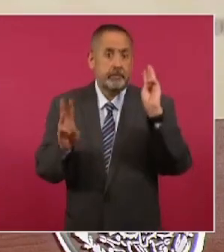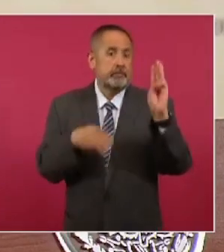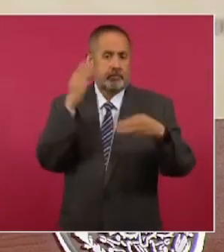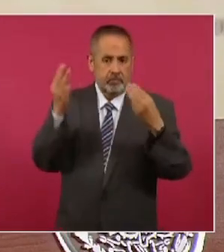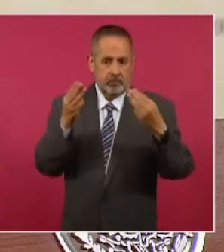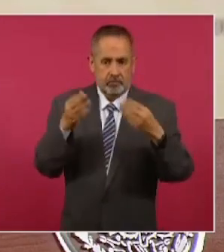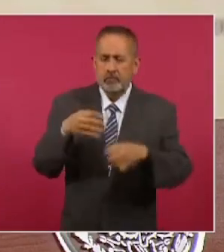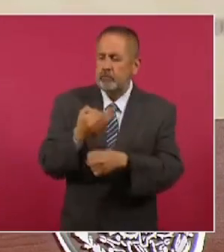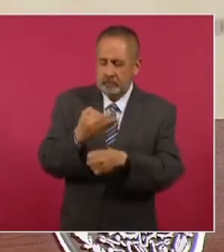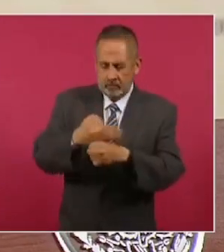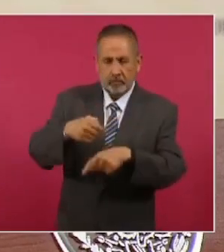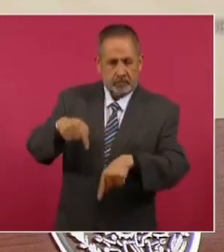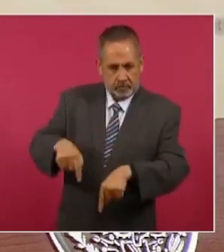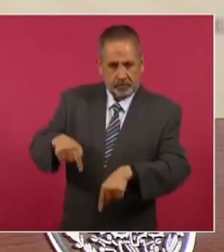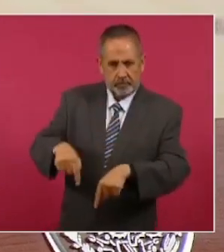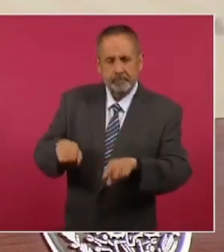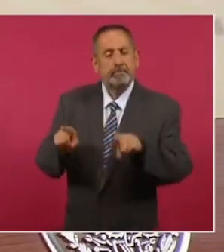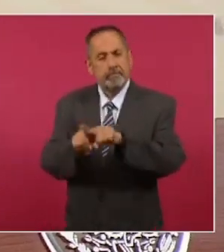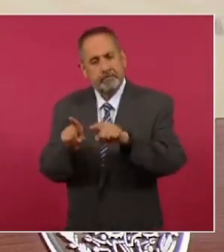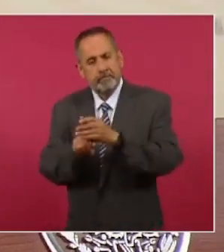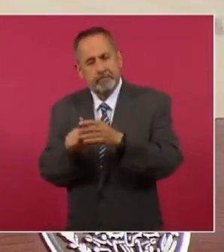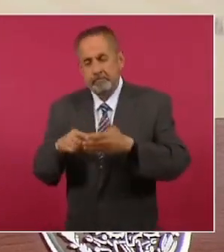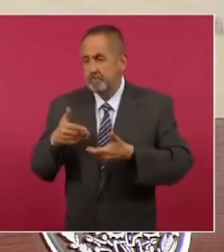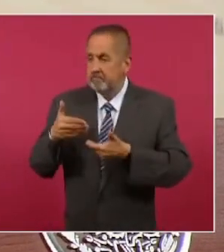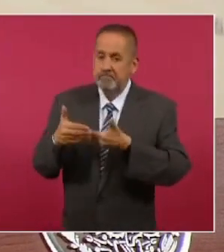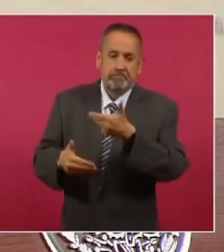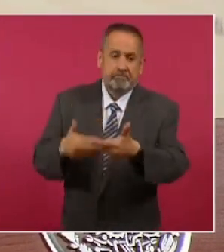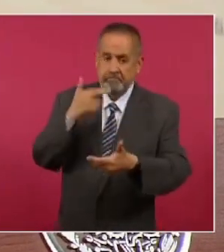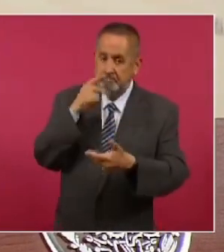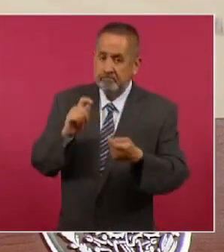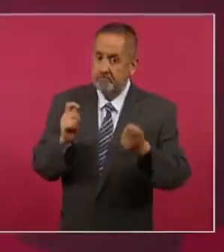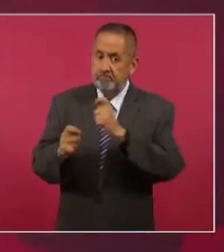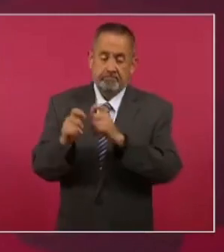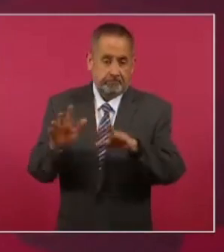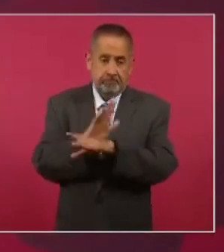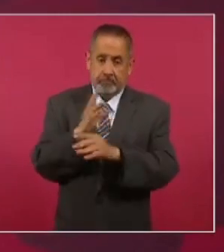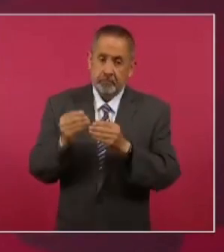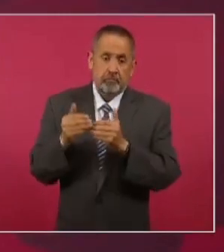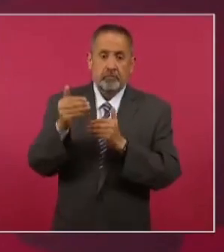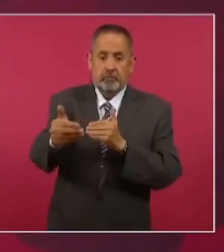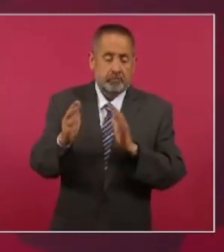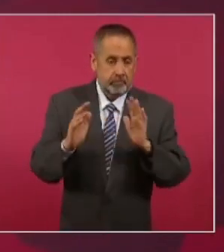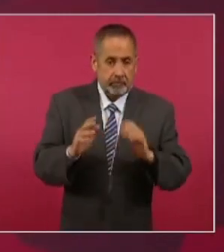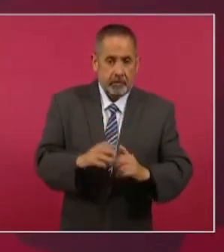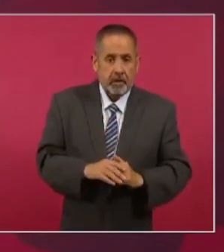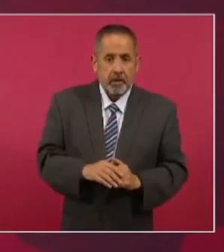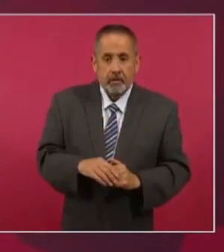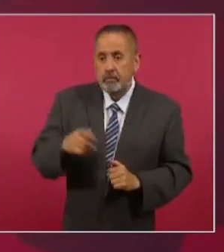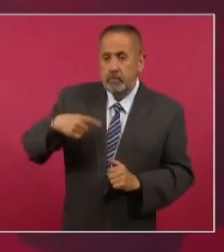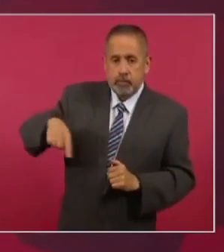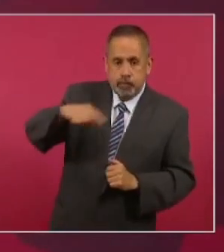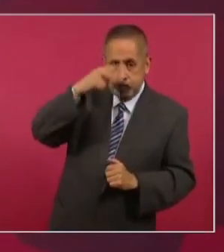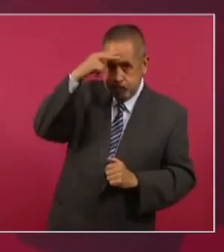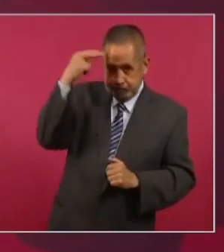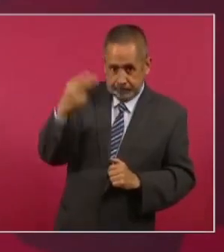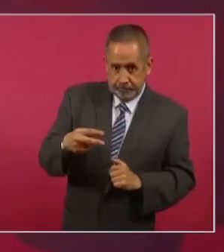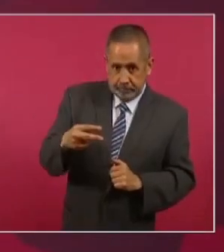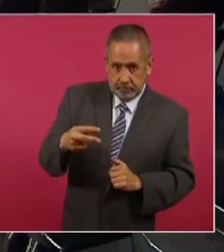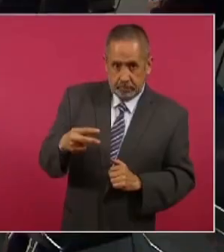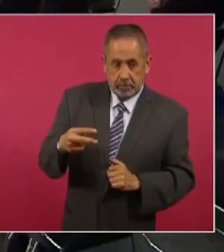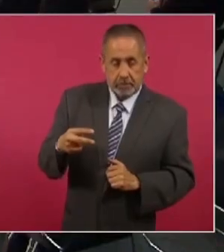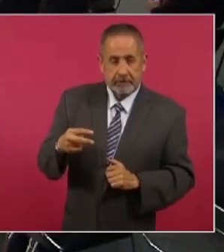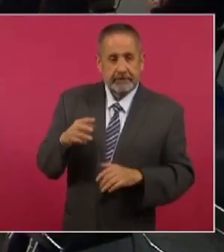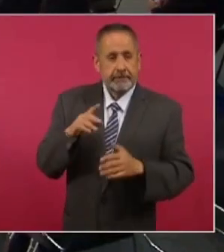aquí en México en eso hemos avanzado muchísimo México es de los países con